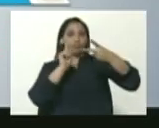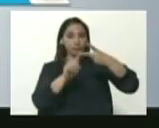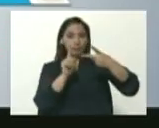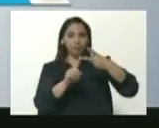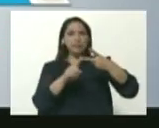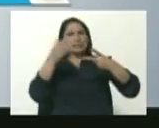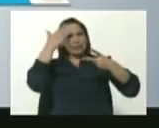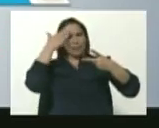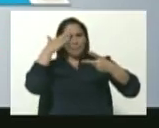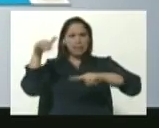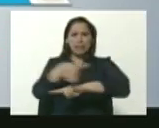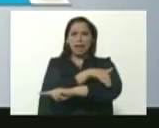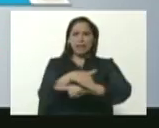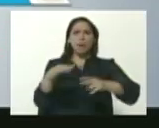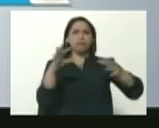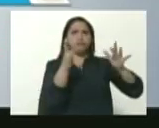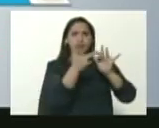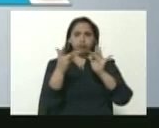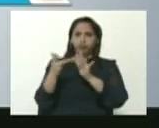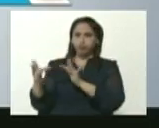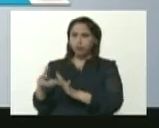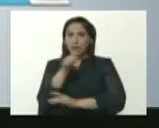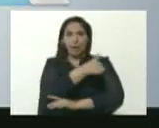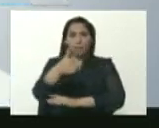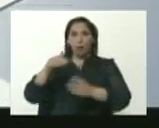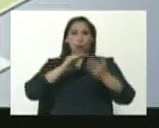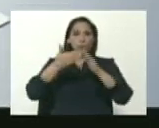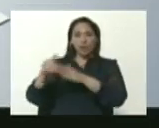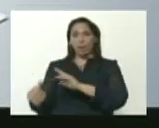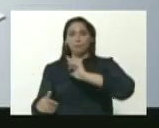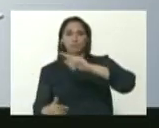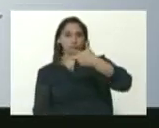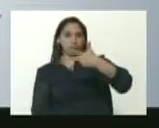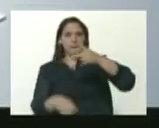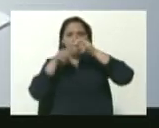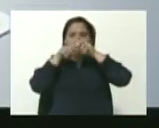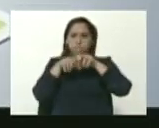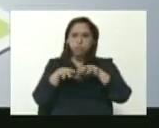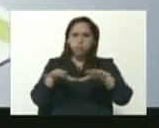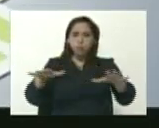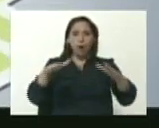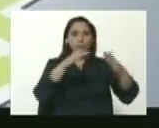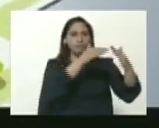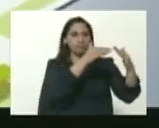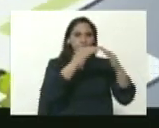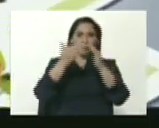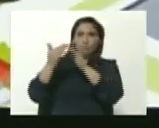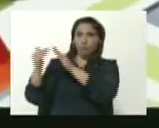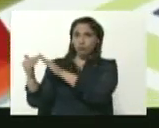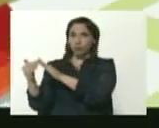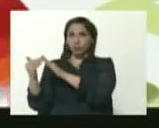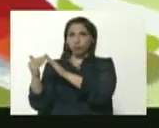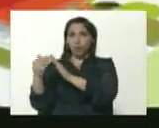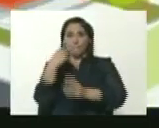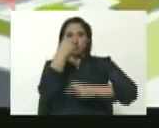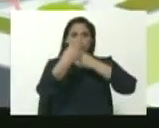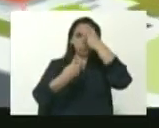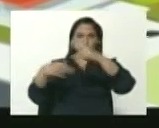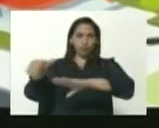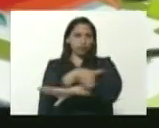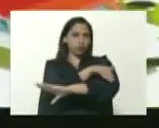las calles que conforman cada comunidad. 3. Desplegarse calle por calle, casa por casa, para